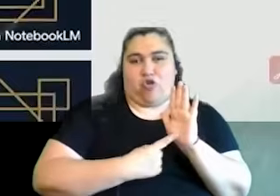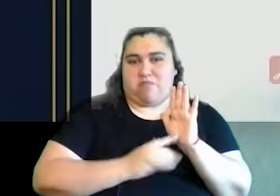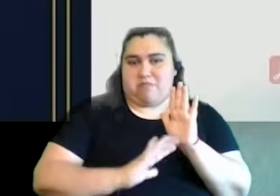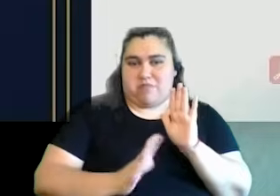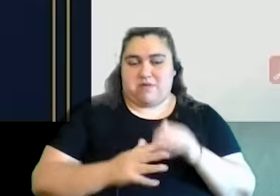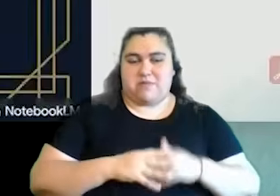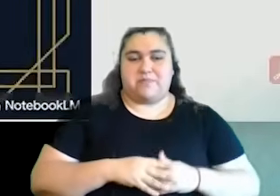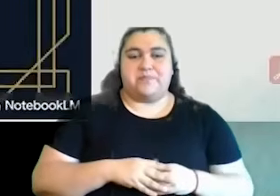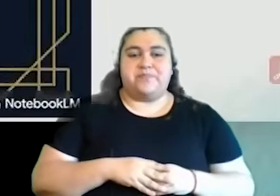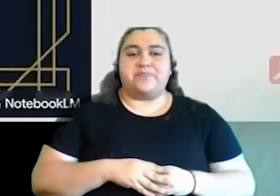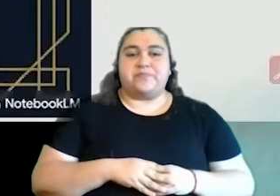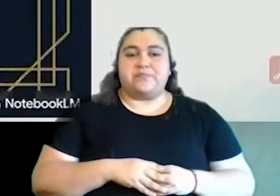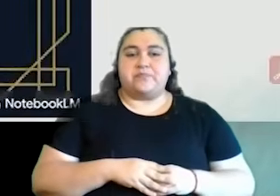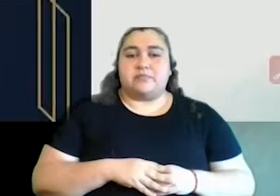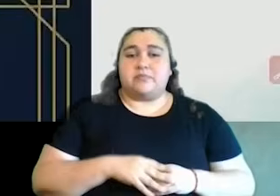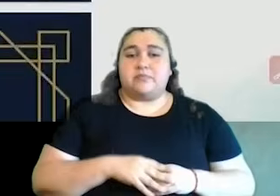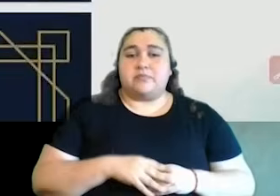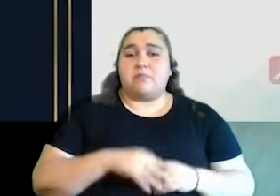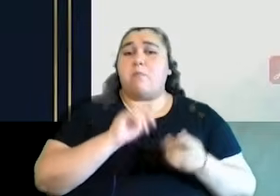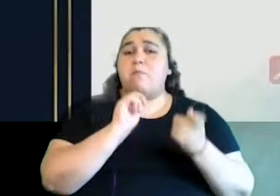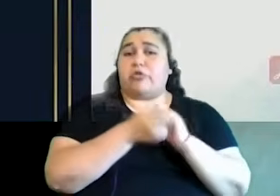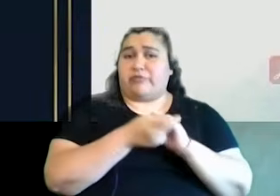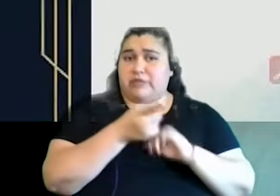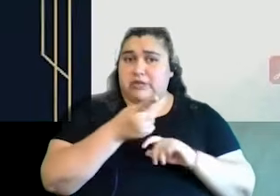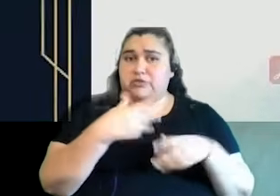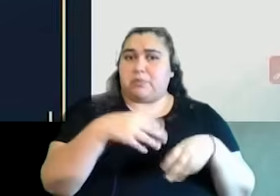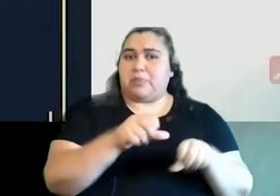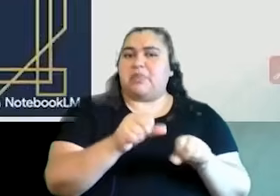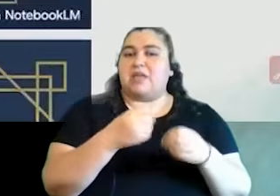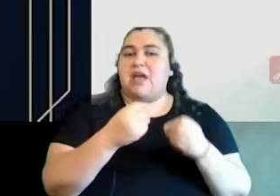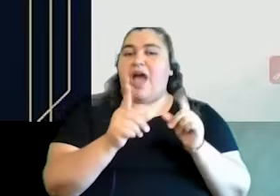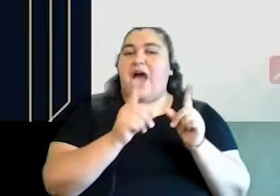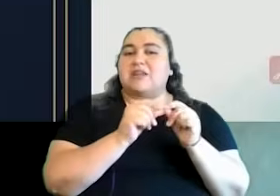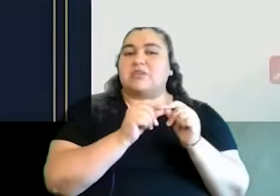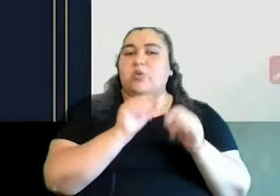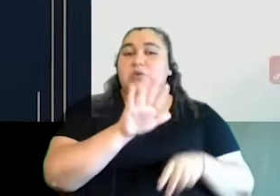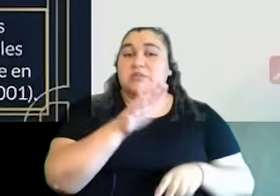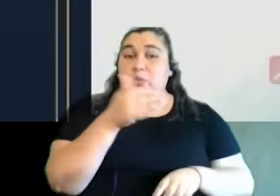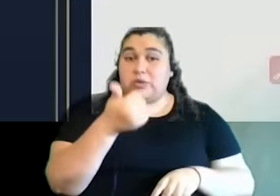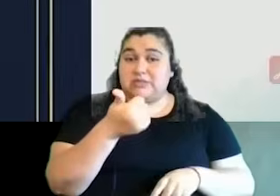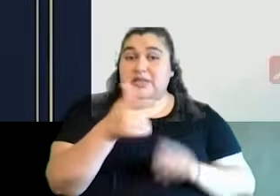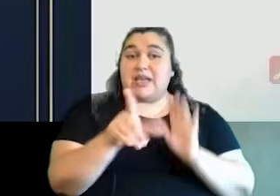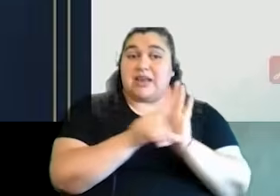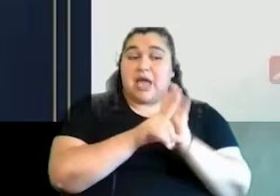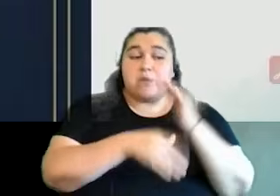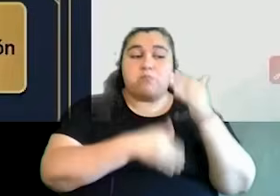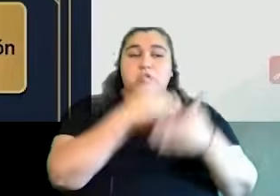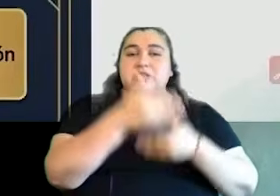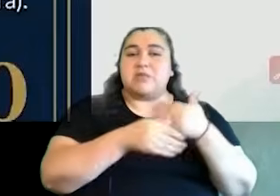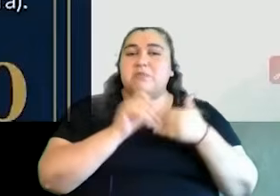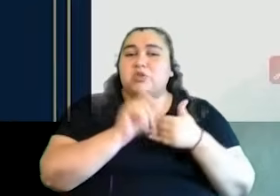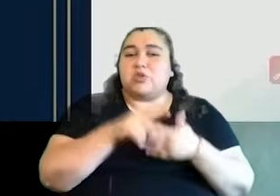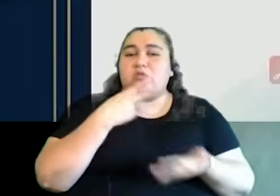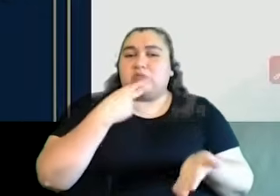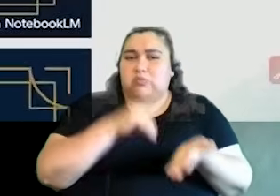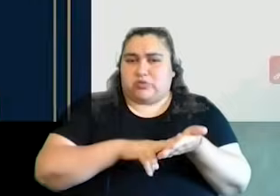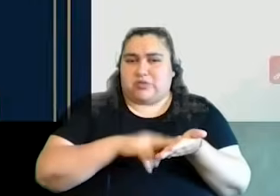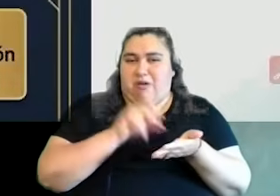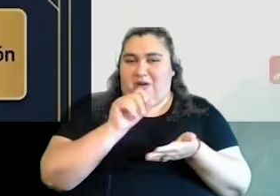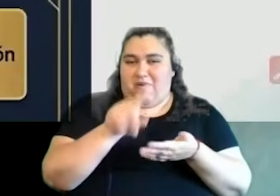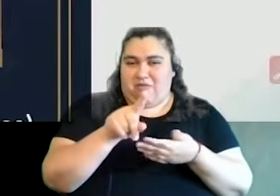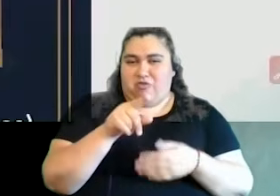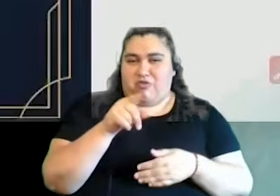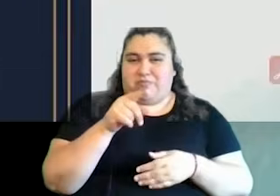Aparece también una modificación a lo que es el artículo 56 de la Ley de Procedimiento Tributario, que lo pasé por acá porque quería comentarles esto